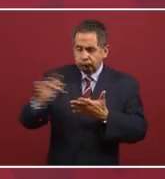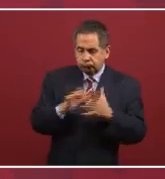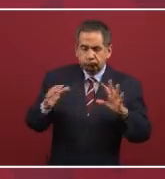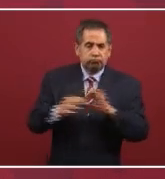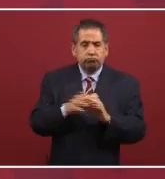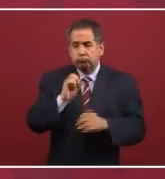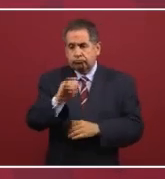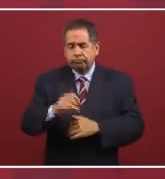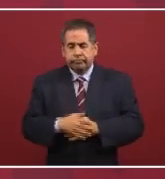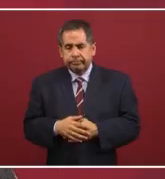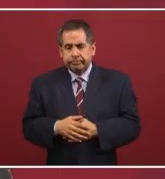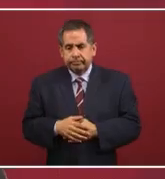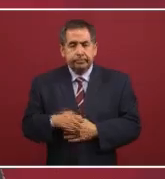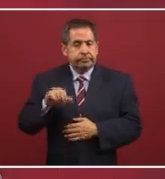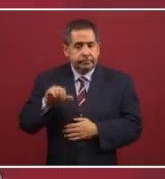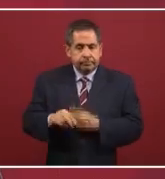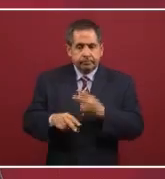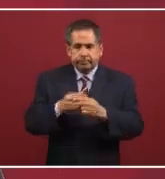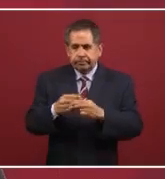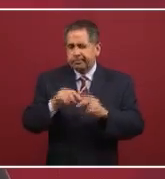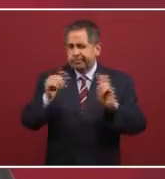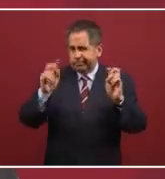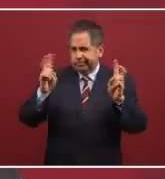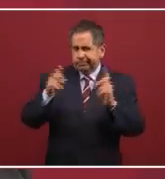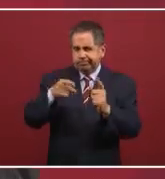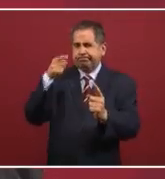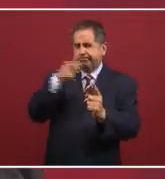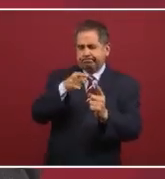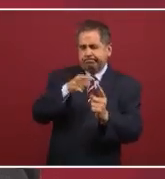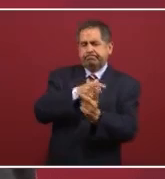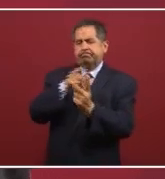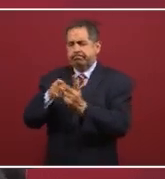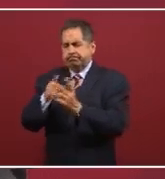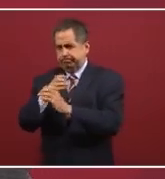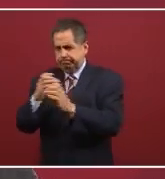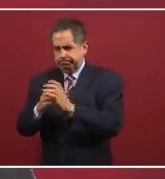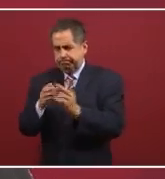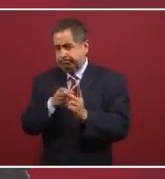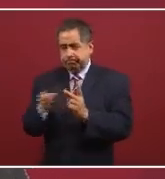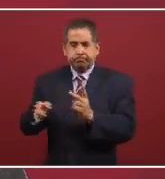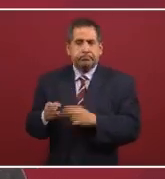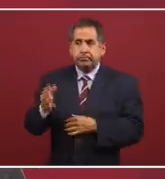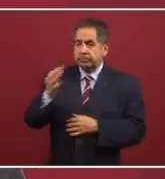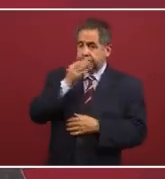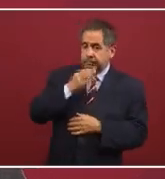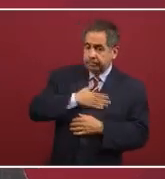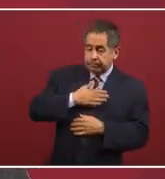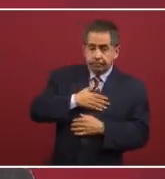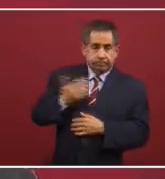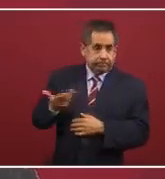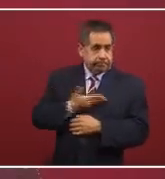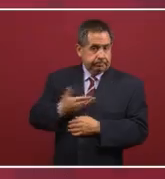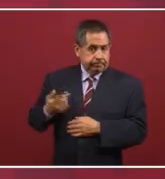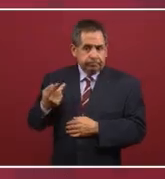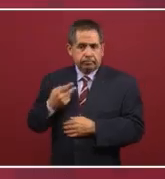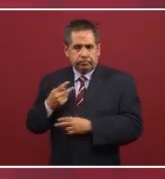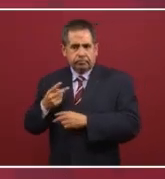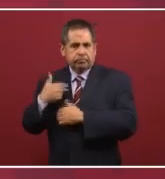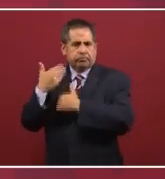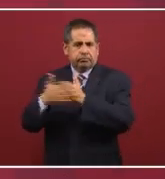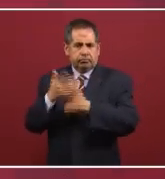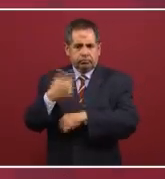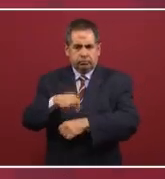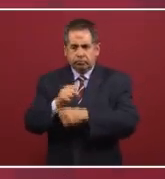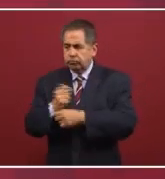y si se me permite, como el día de hoy es otro el objetivo de esta conferencia, en la fecha que nos indique el señor presidente de la próxima